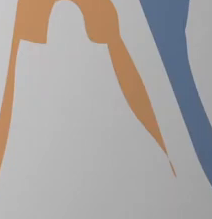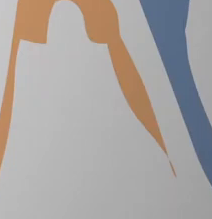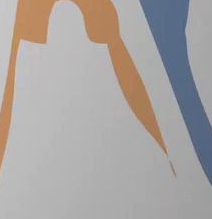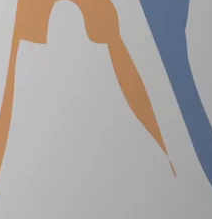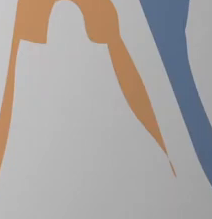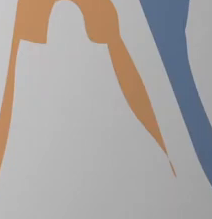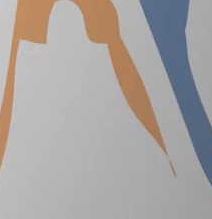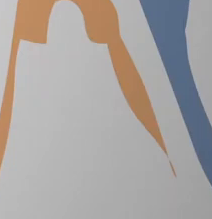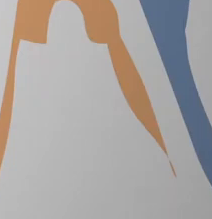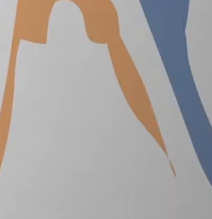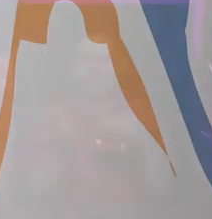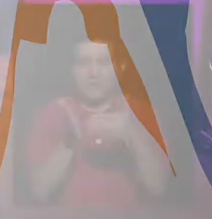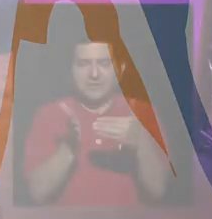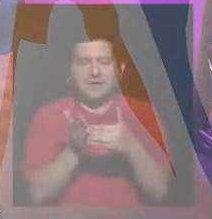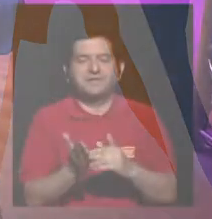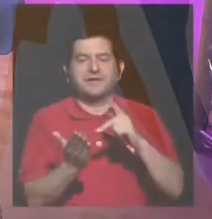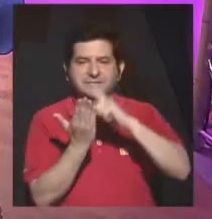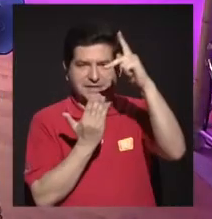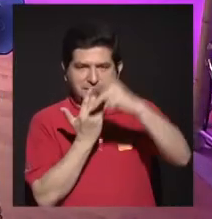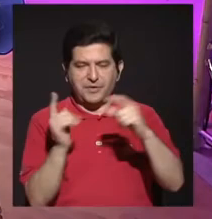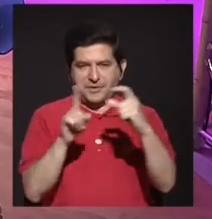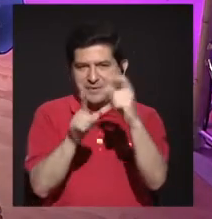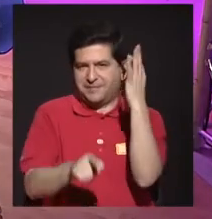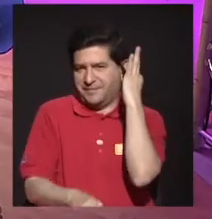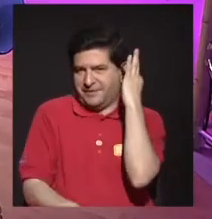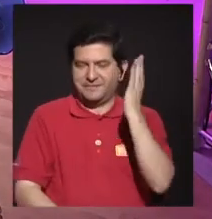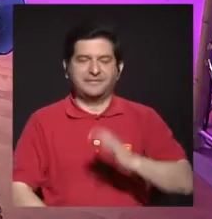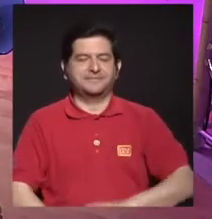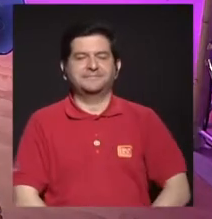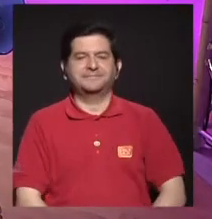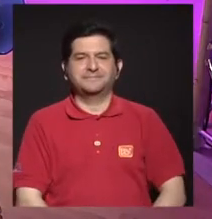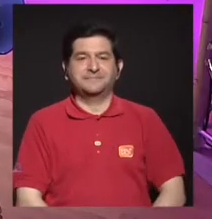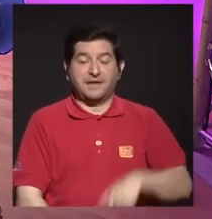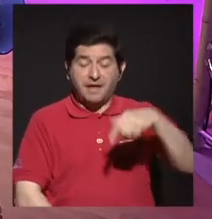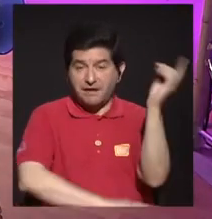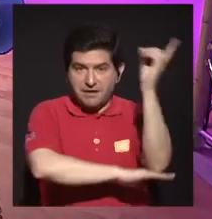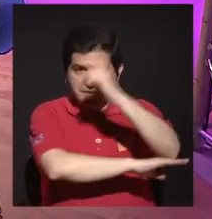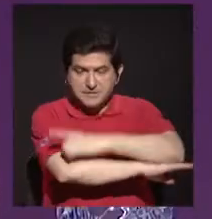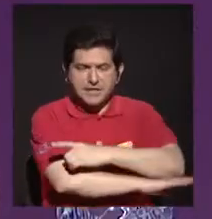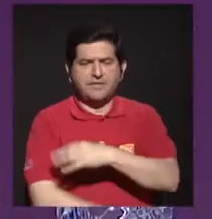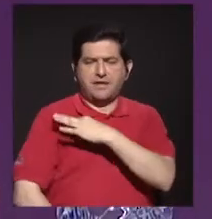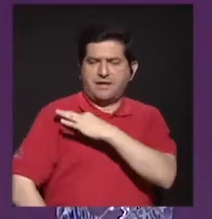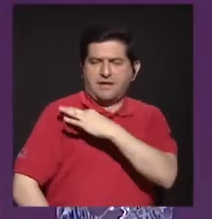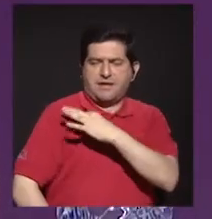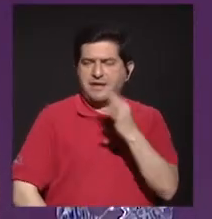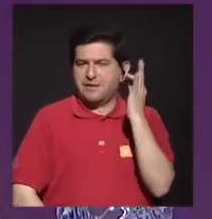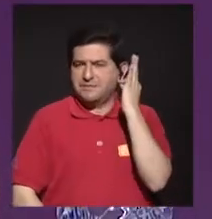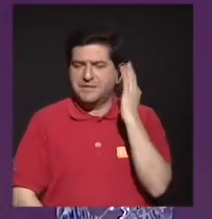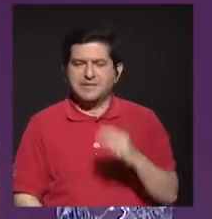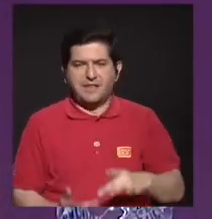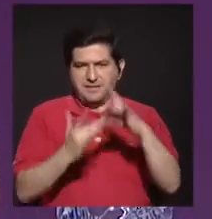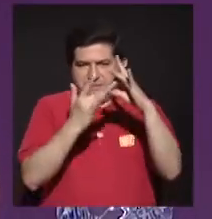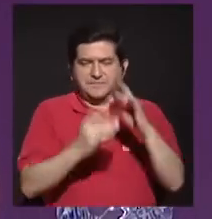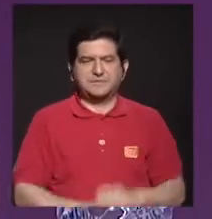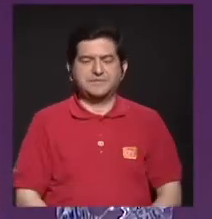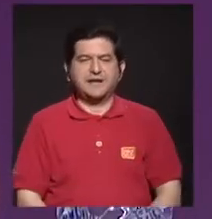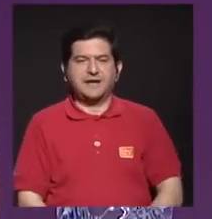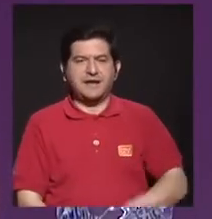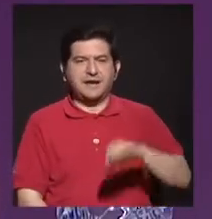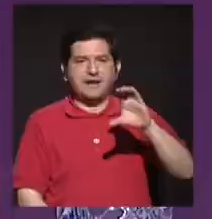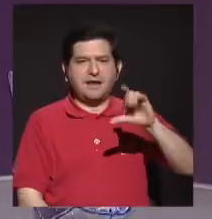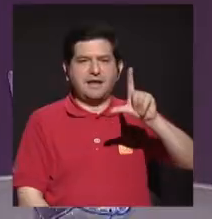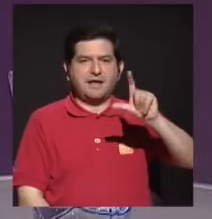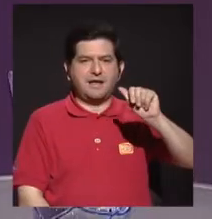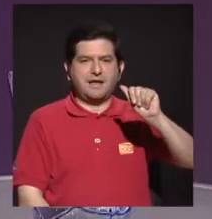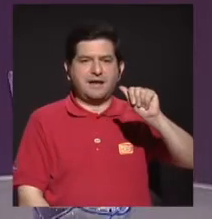Bienvenidos y bienvenidas una vez más a este programa Palabra de Mujer. El día de hoy tenemos una invitada especial, tenemos a Claudia